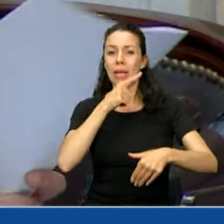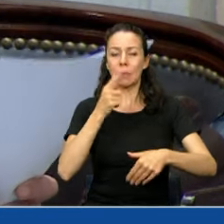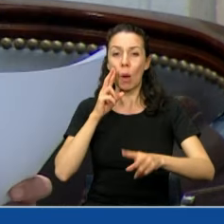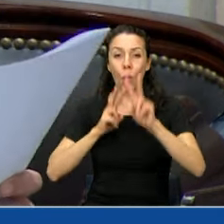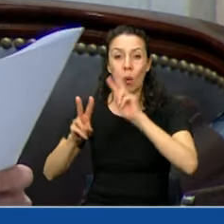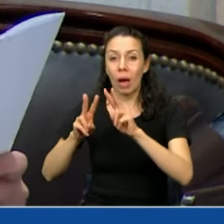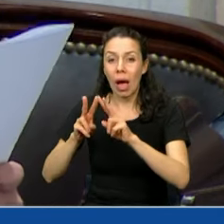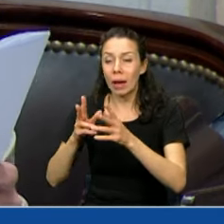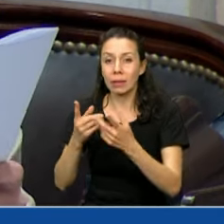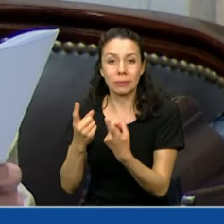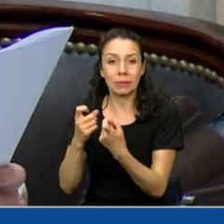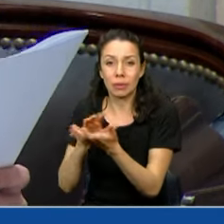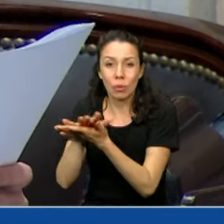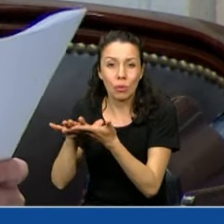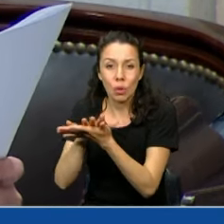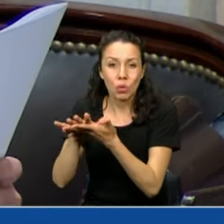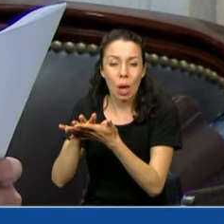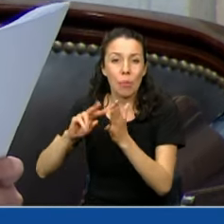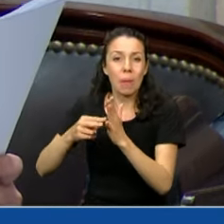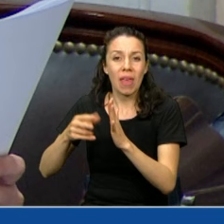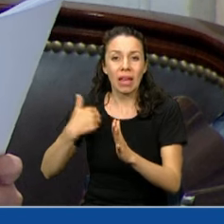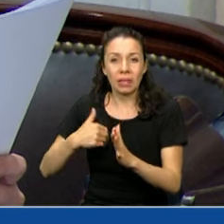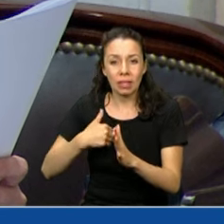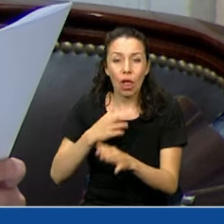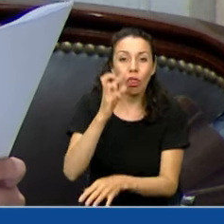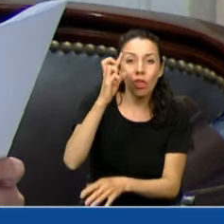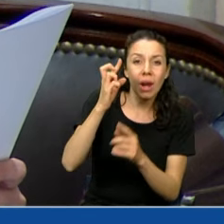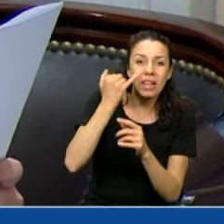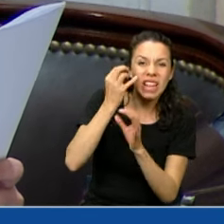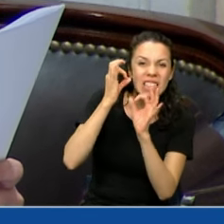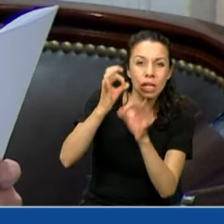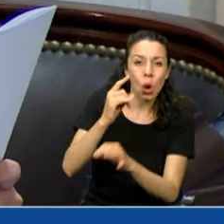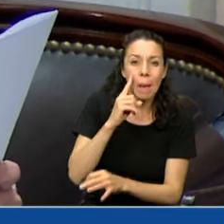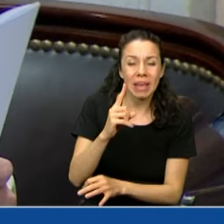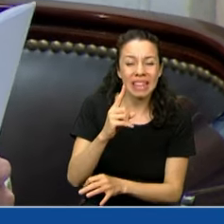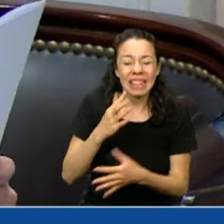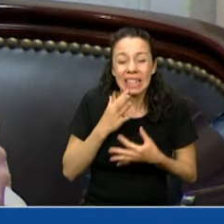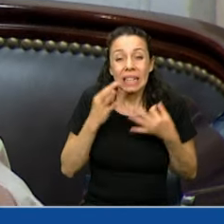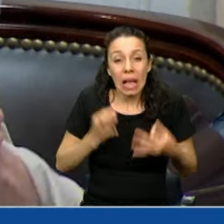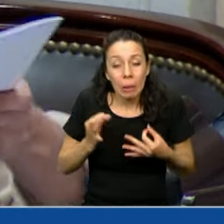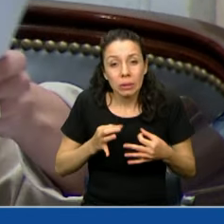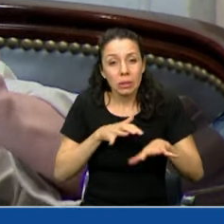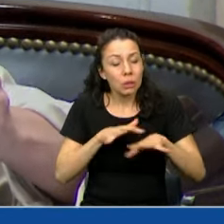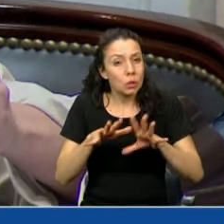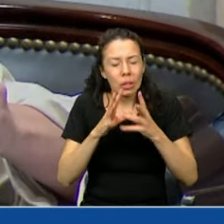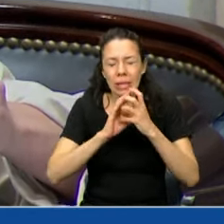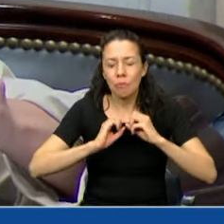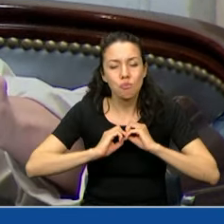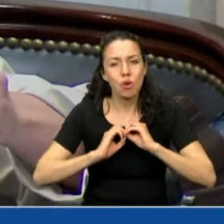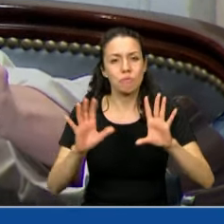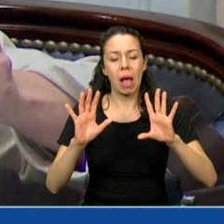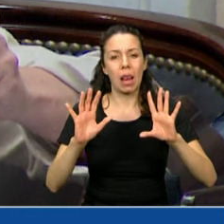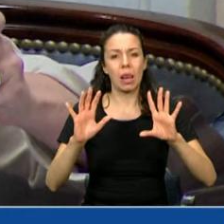los problemas de los argentinos El dólar está 1000 Realmente está muy mal la situación y lo único que se nos